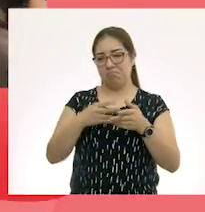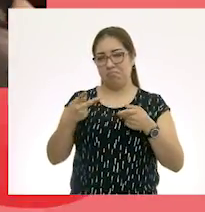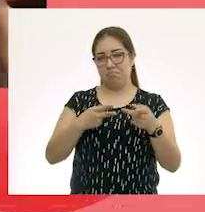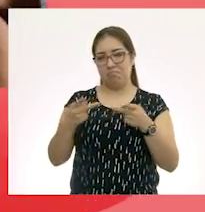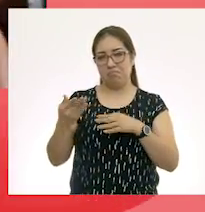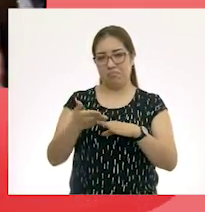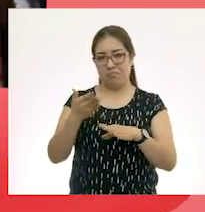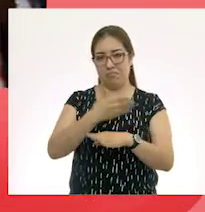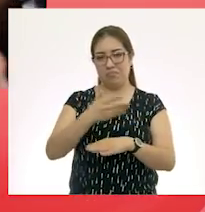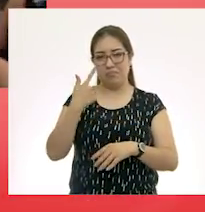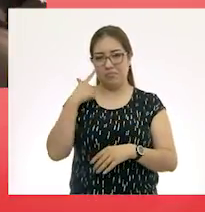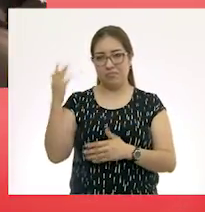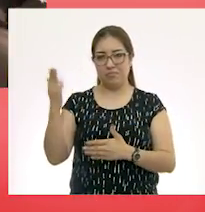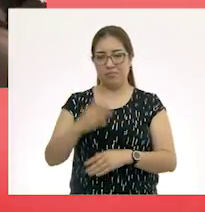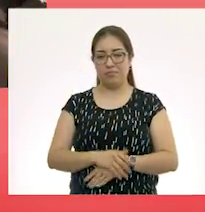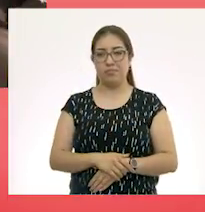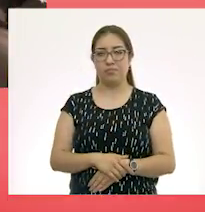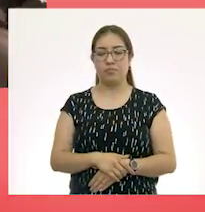Así.